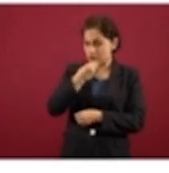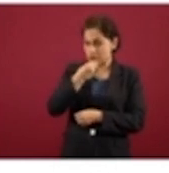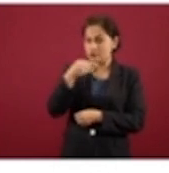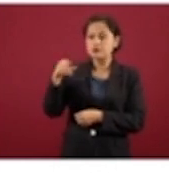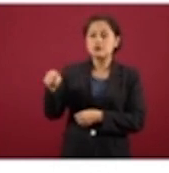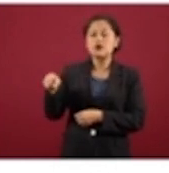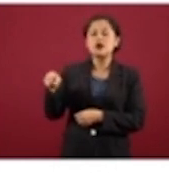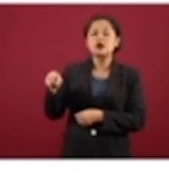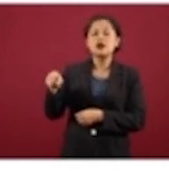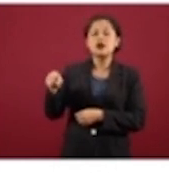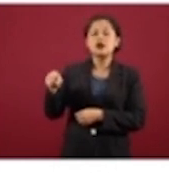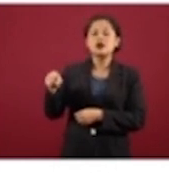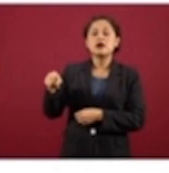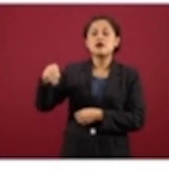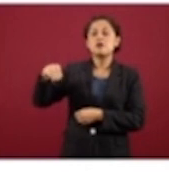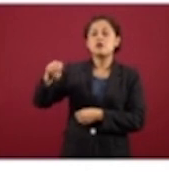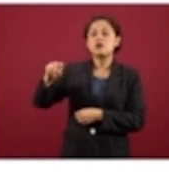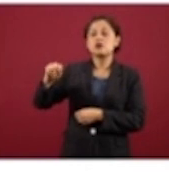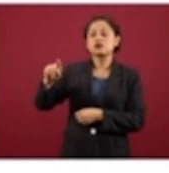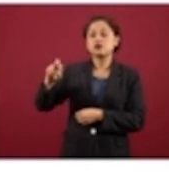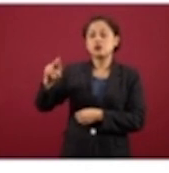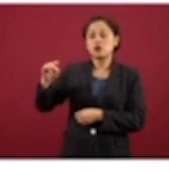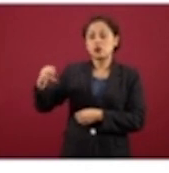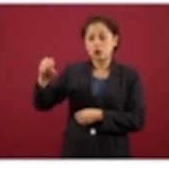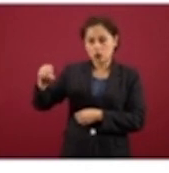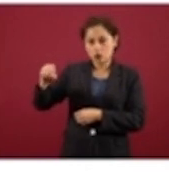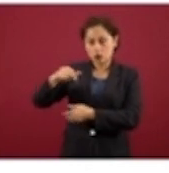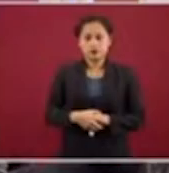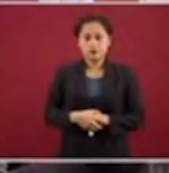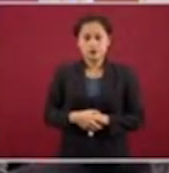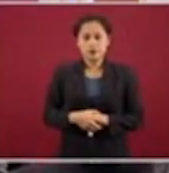mostraron los municipios de mostrar hongos veracruz